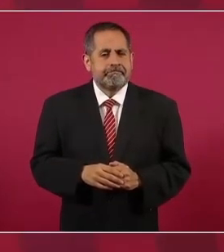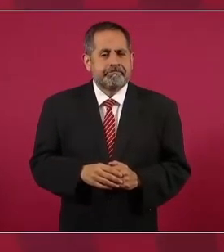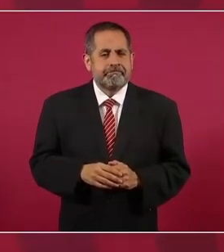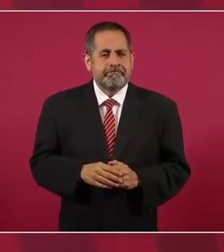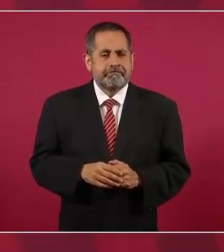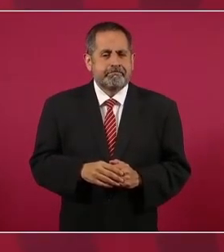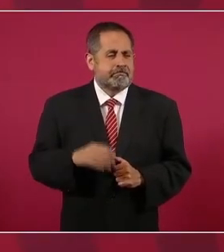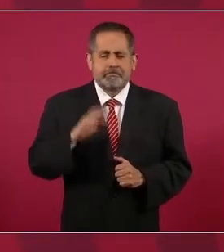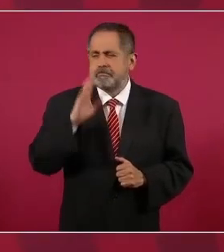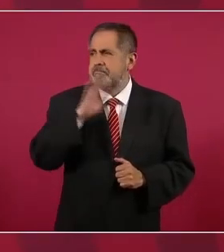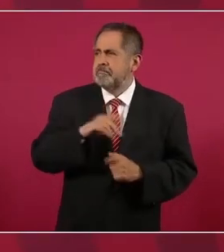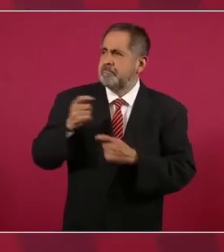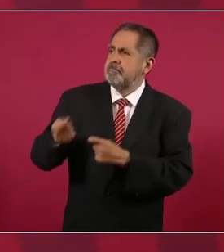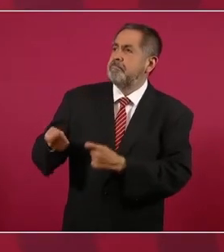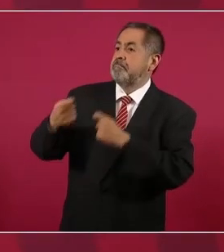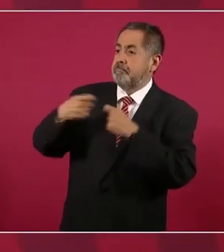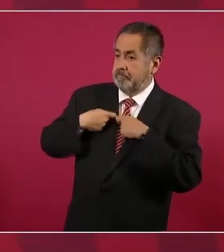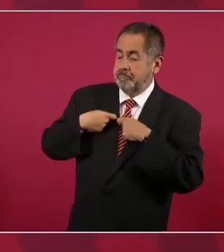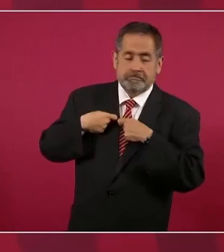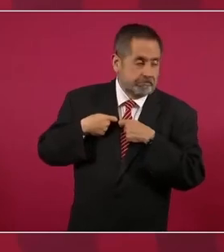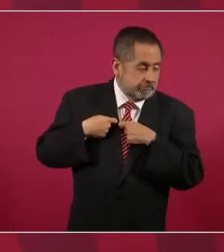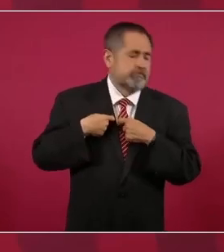una mala herencia.